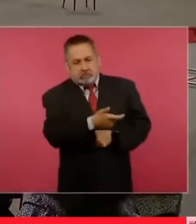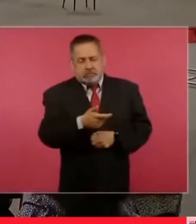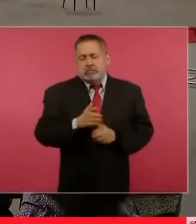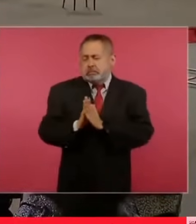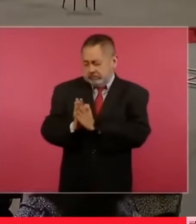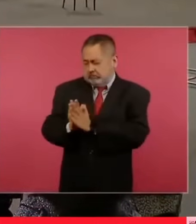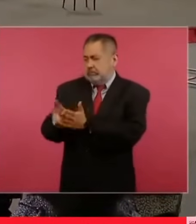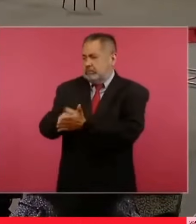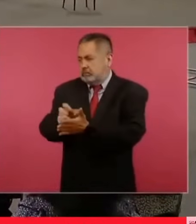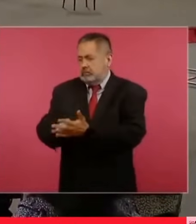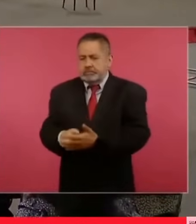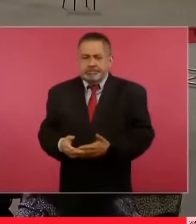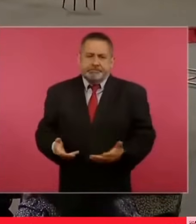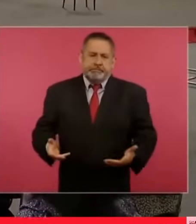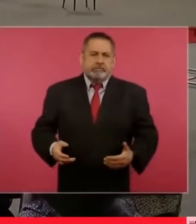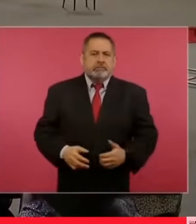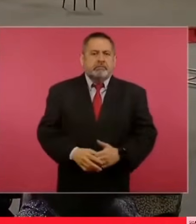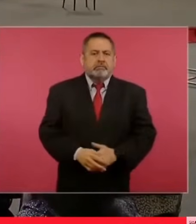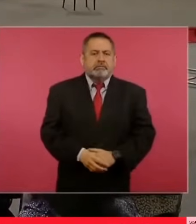Bueno,